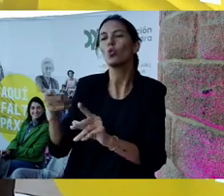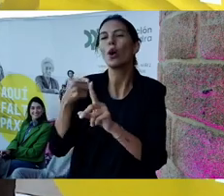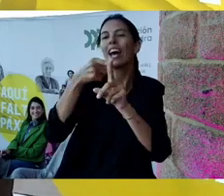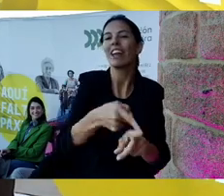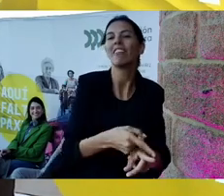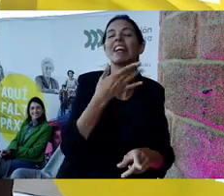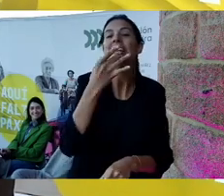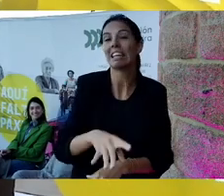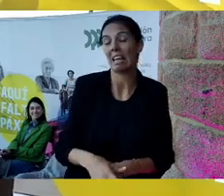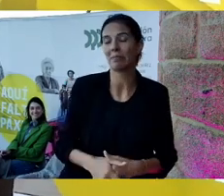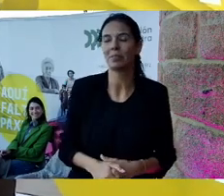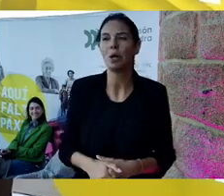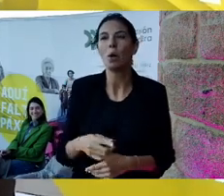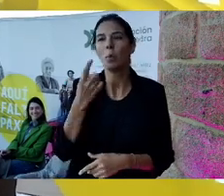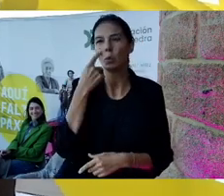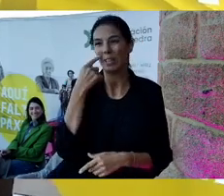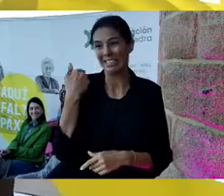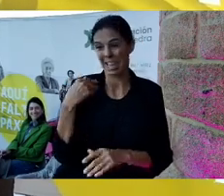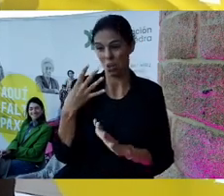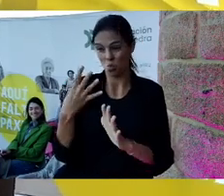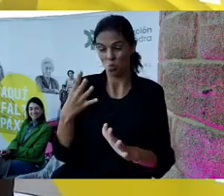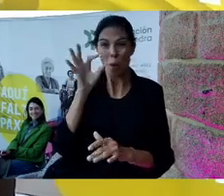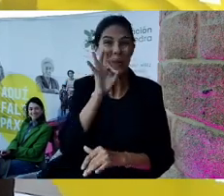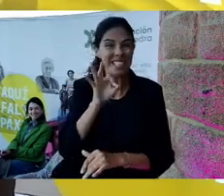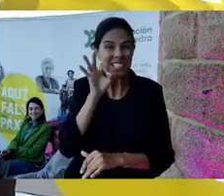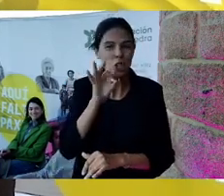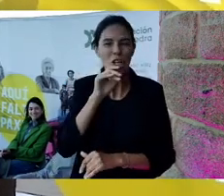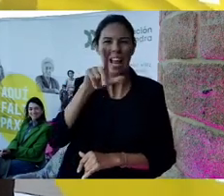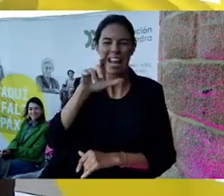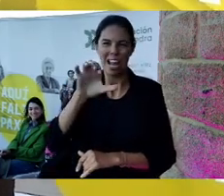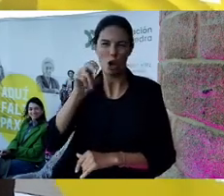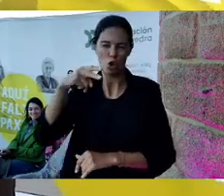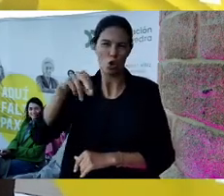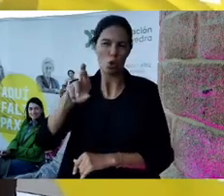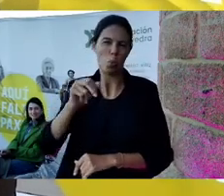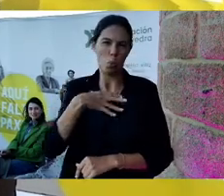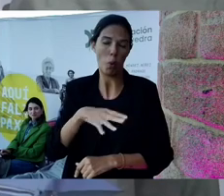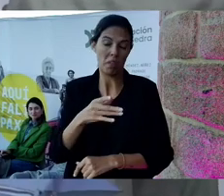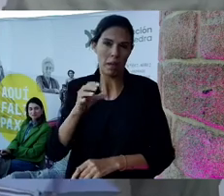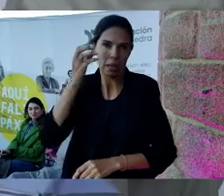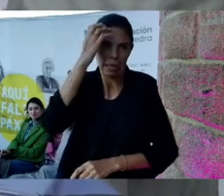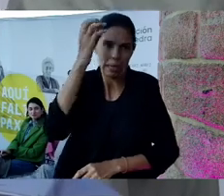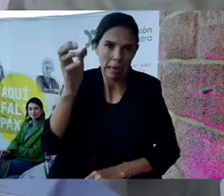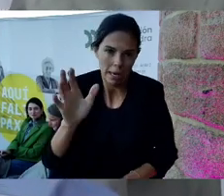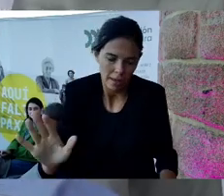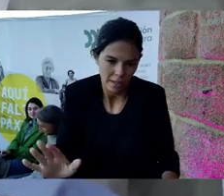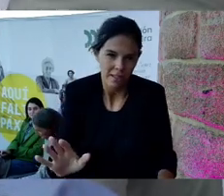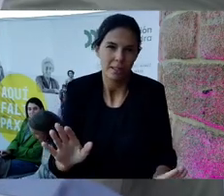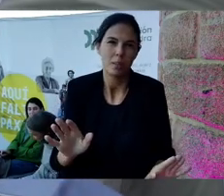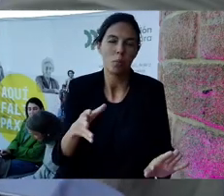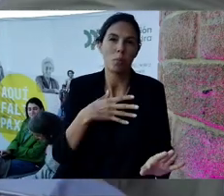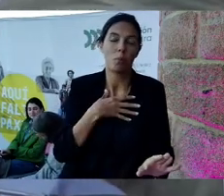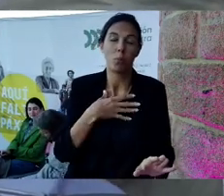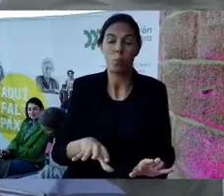es o seu referente? Pues fíjate que han pasado 9 siglos y Leonor podrá ser reina, suponiendo que